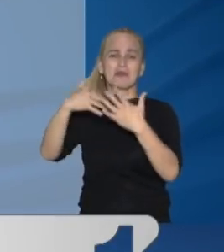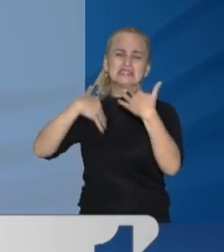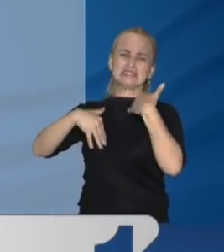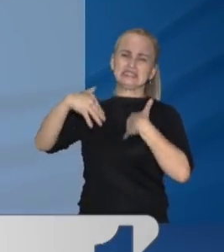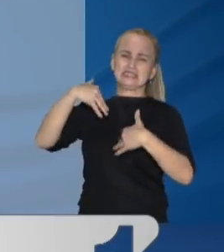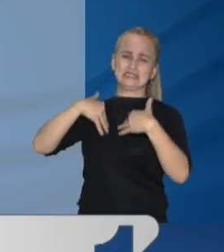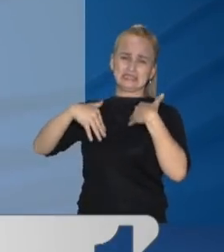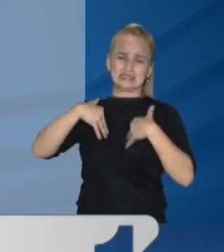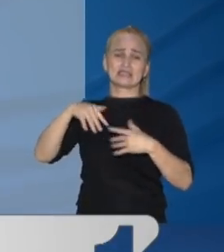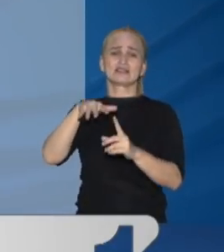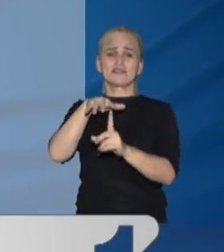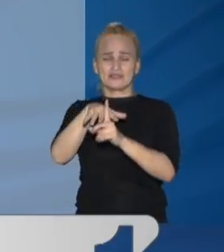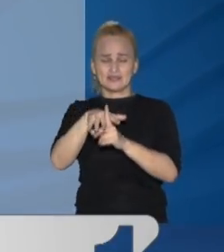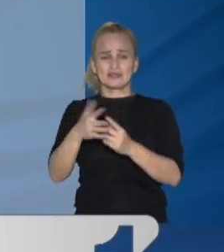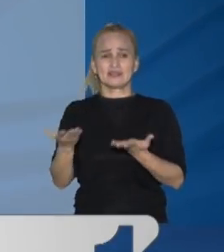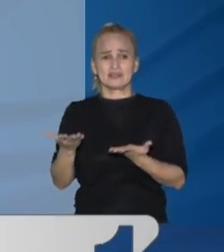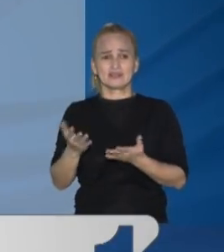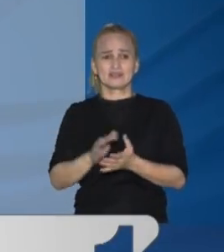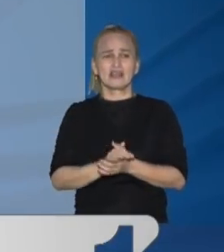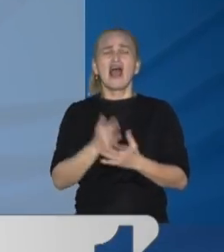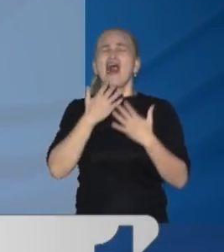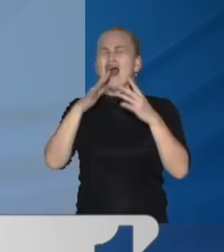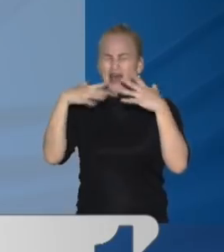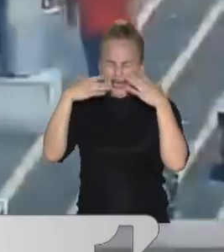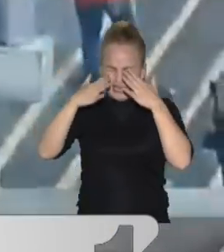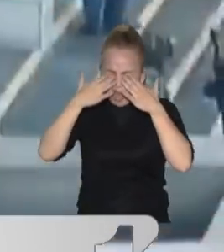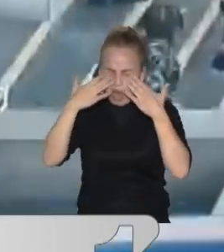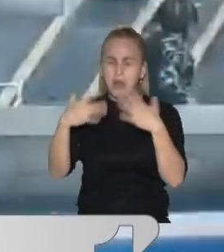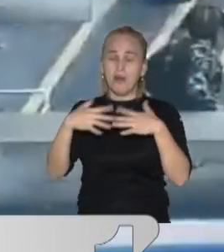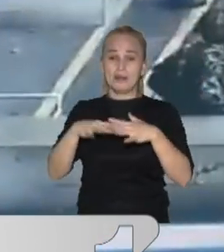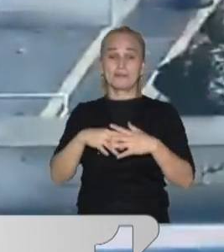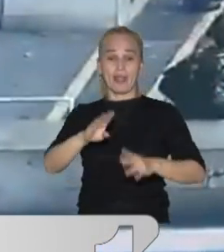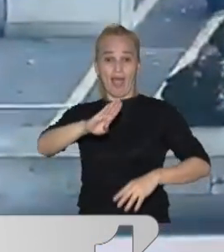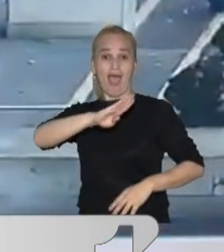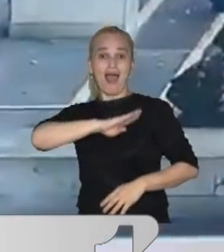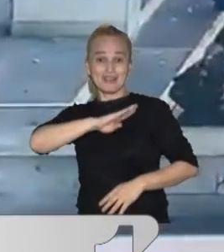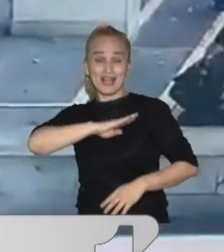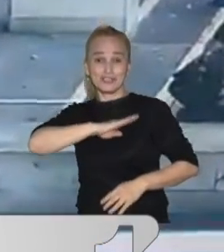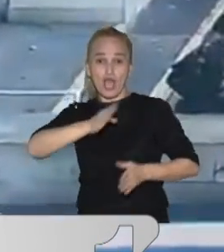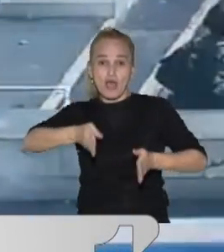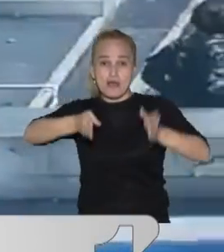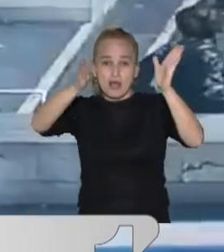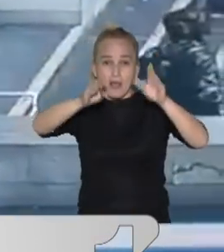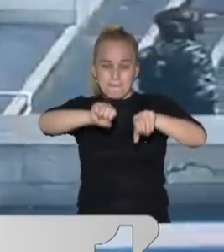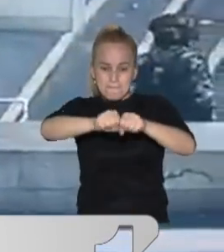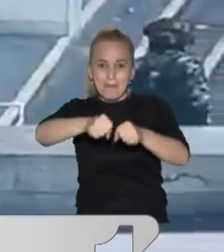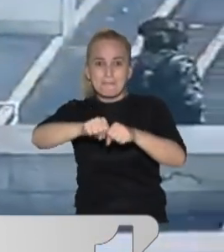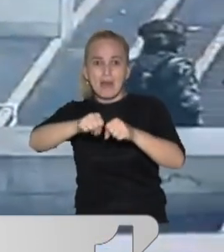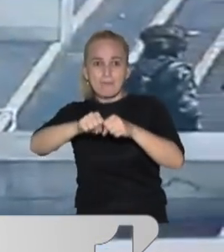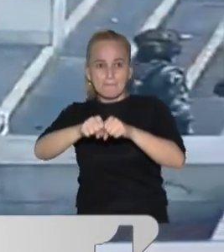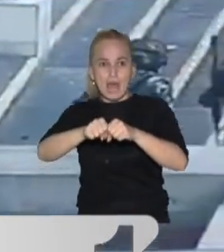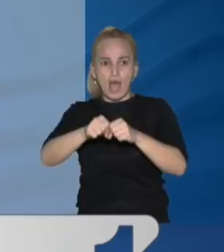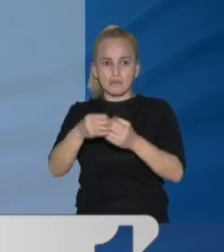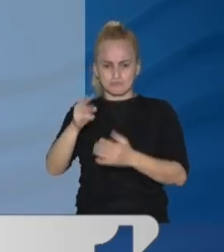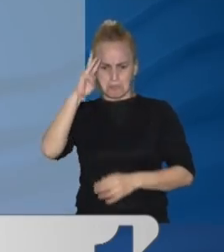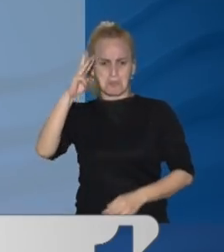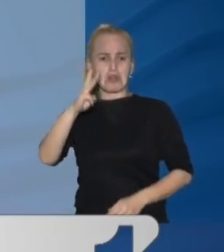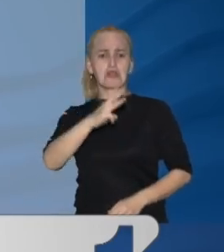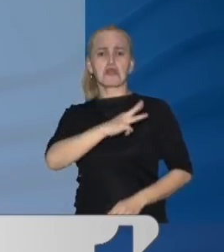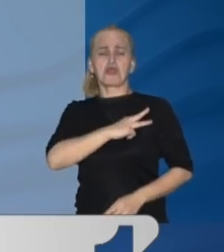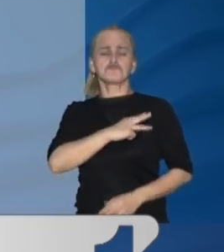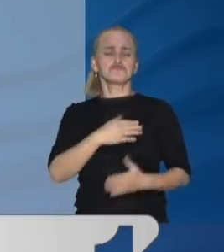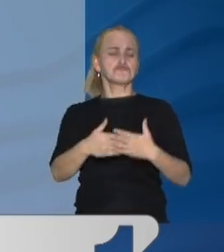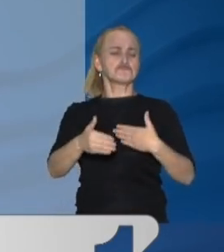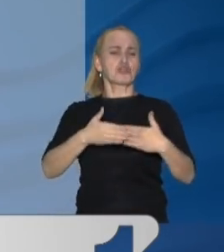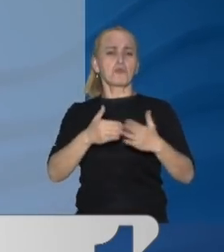consecuencias. ¡Auxilio, por favor, nos ahogamos! La alcaldía fue vandalizada pese a la presencia de varios militares. El